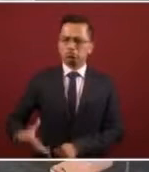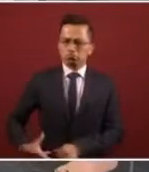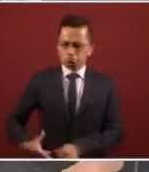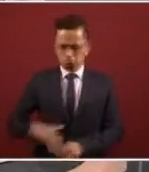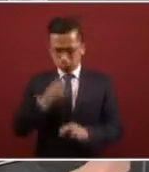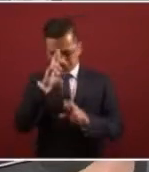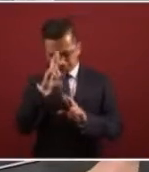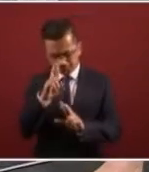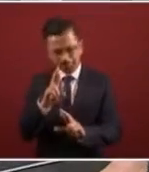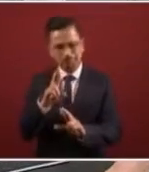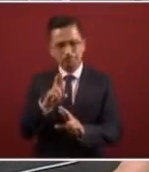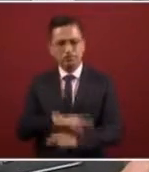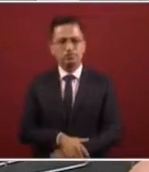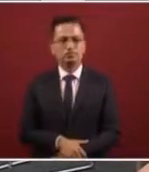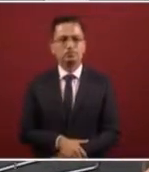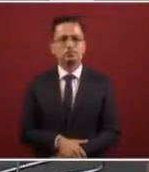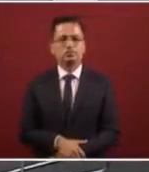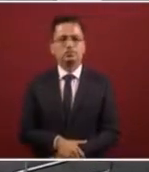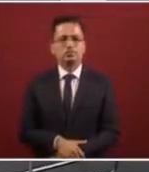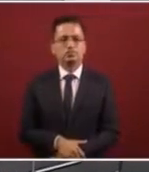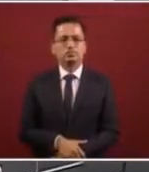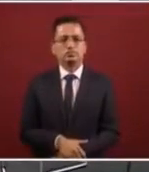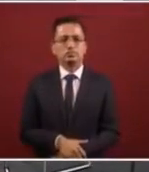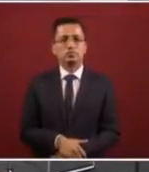Al final, así